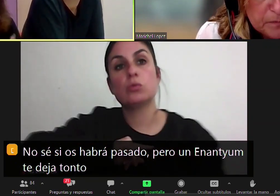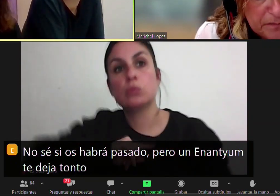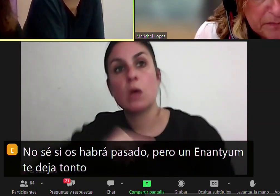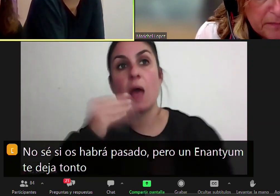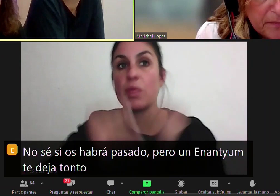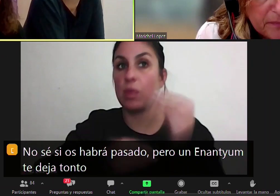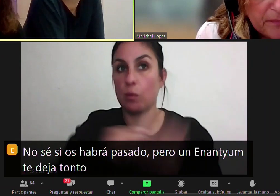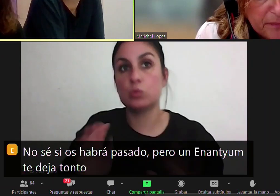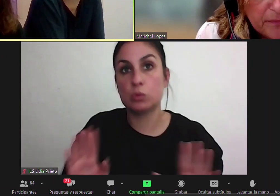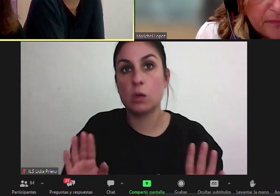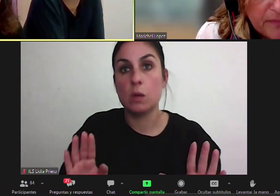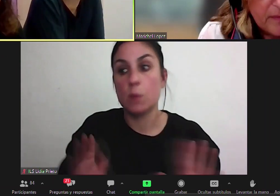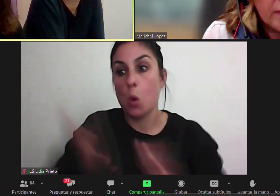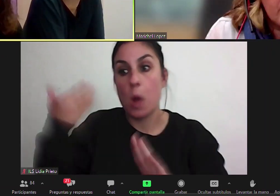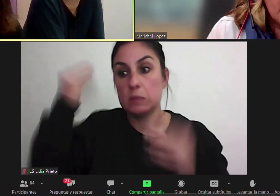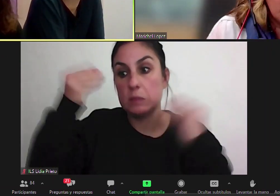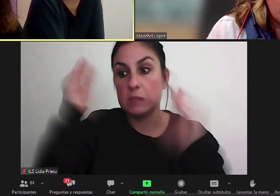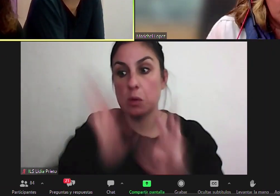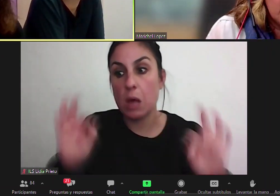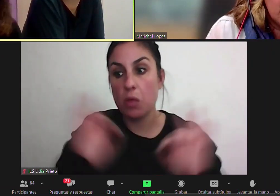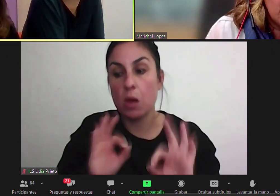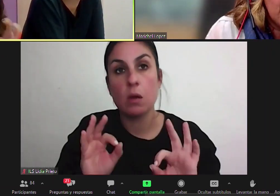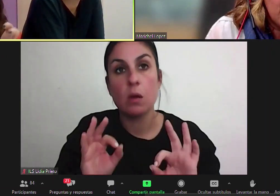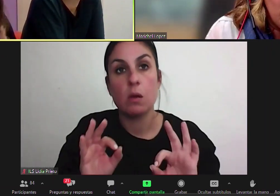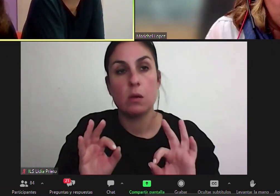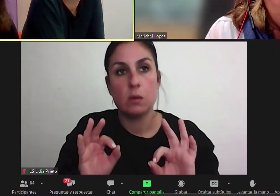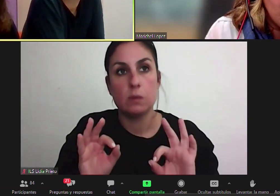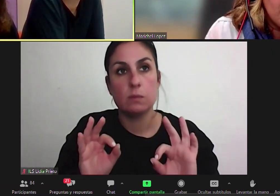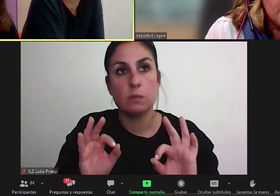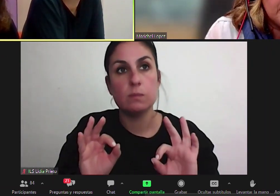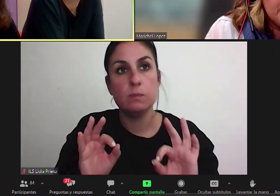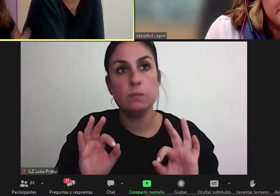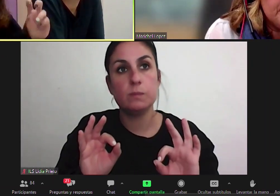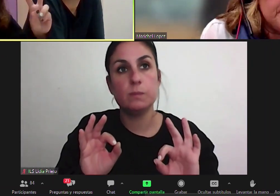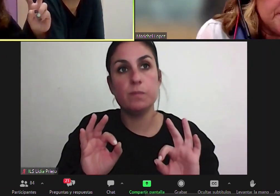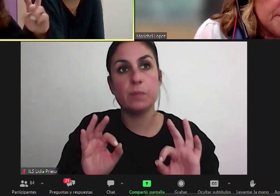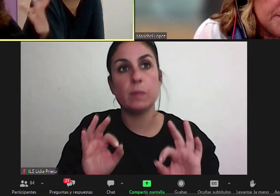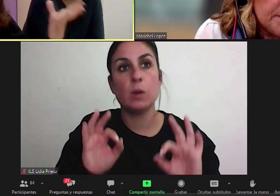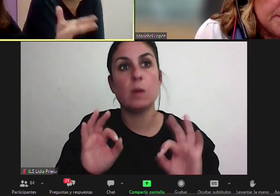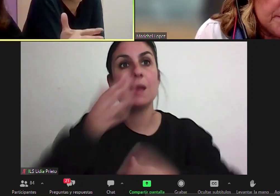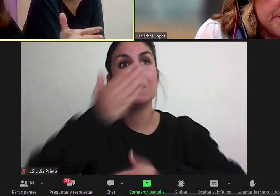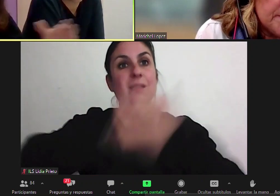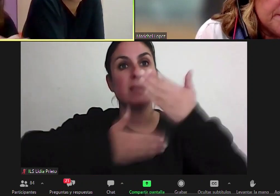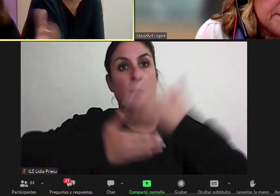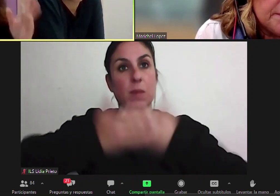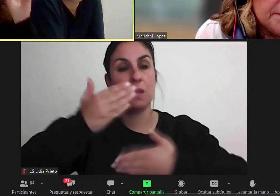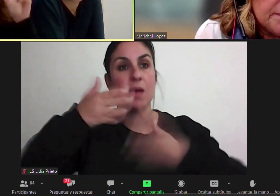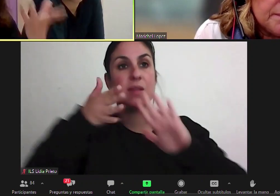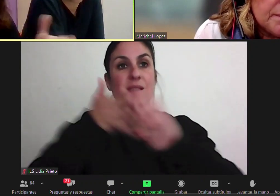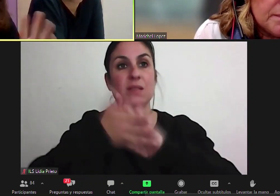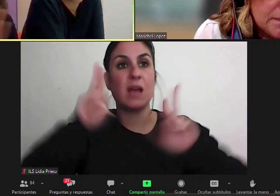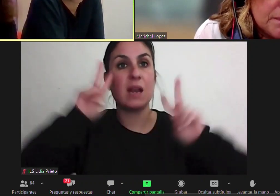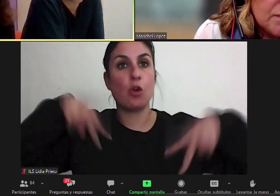lo habíamos ni hablado ni pensado, pero hay que tener en cuenta que la discapacidad es un reconocimiento administrativo.